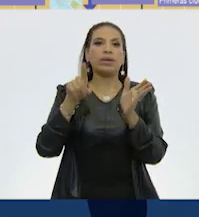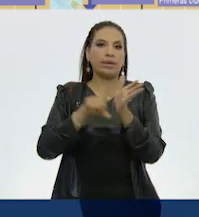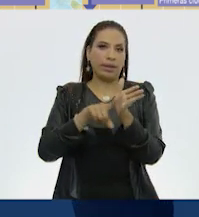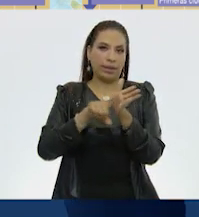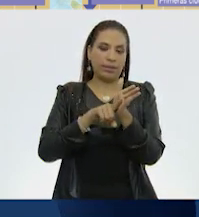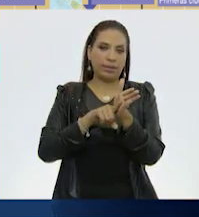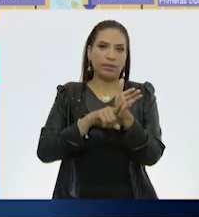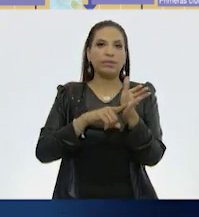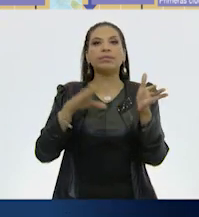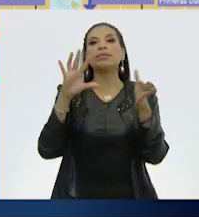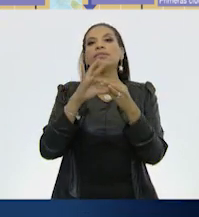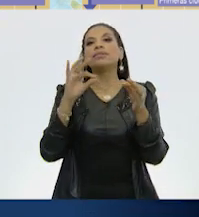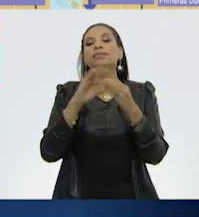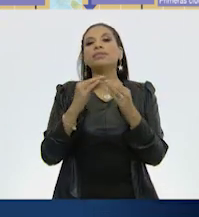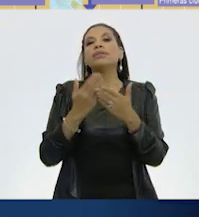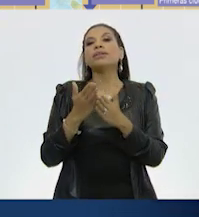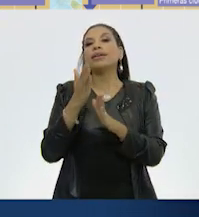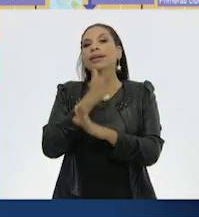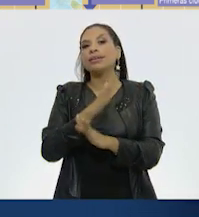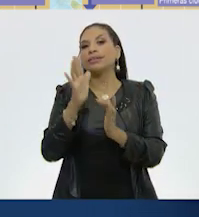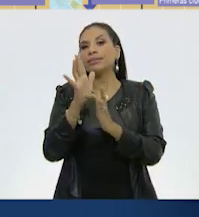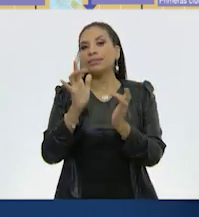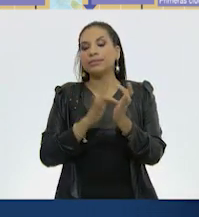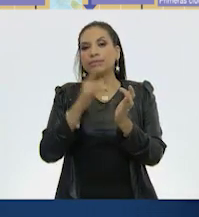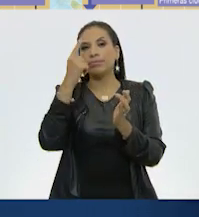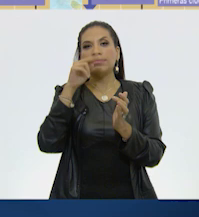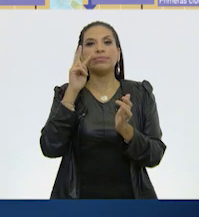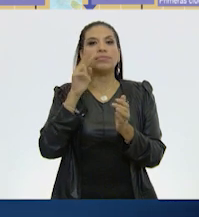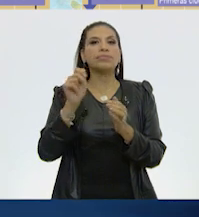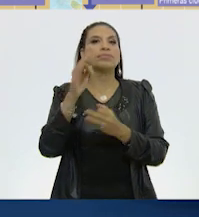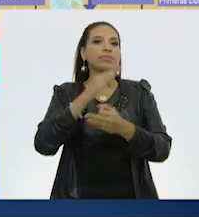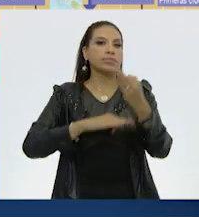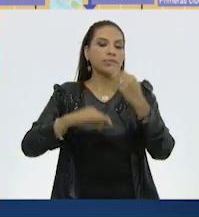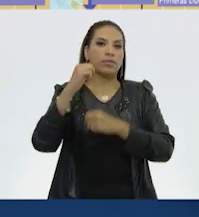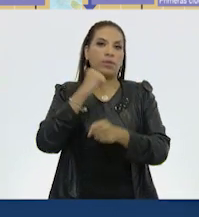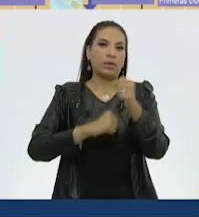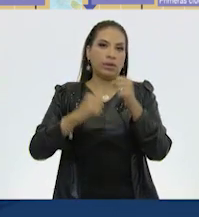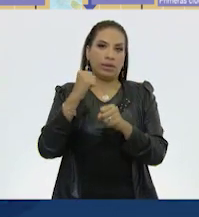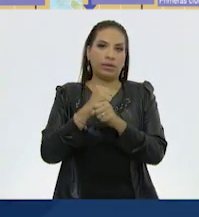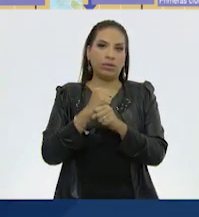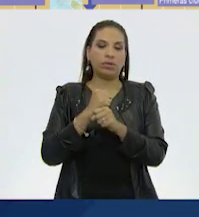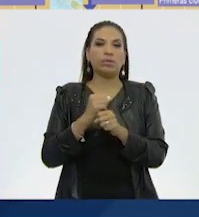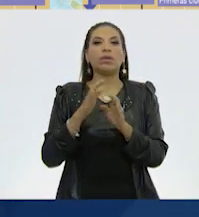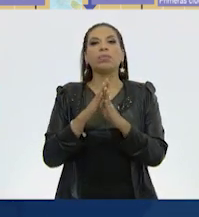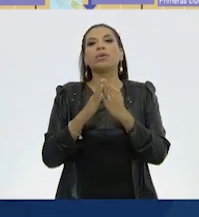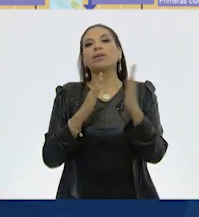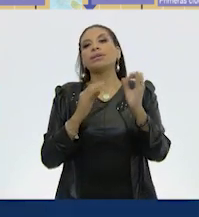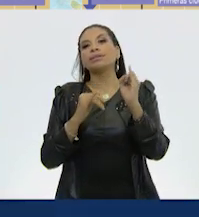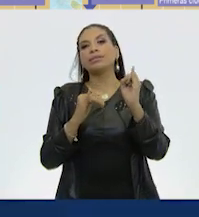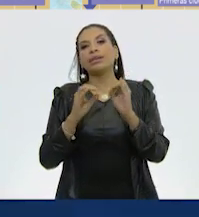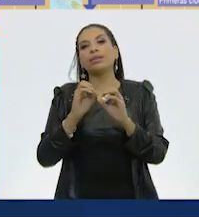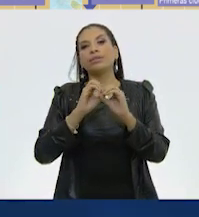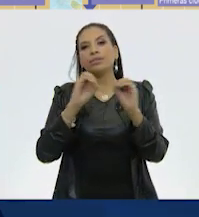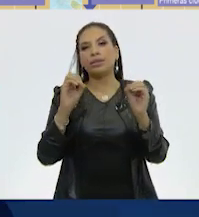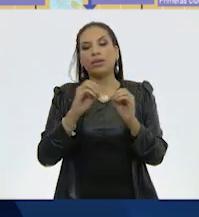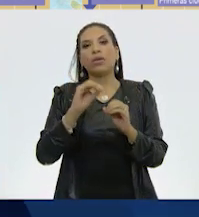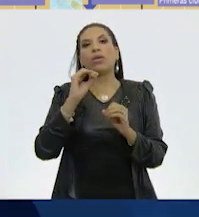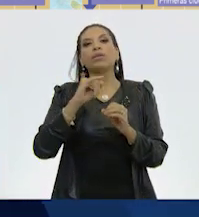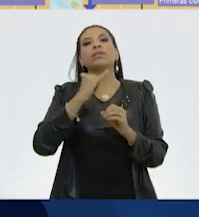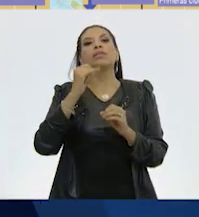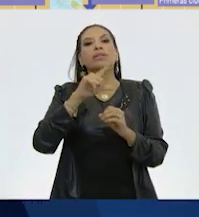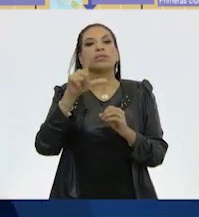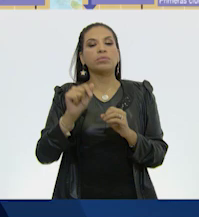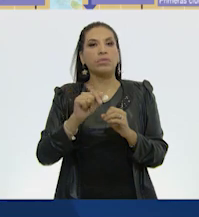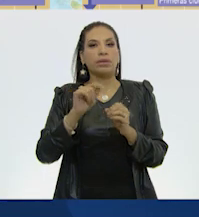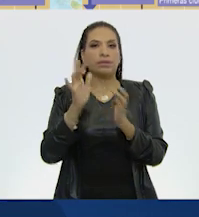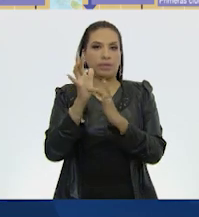negativos, hablamos de antes de Cristo para referirnos a todos los años que están del lado izquierdo del cero y después